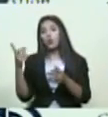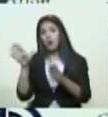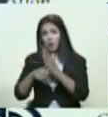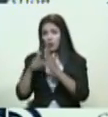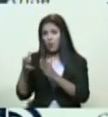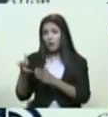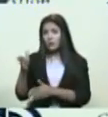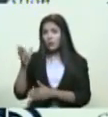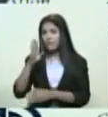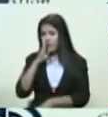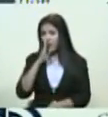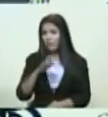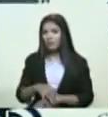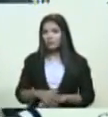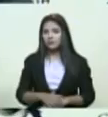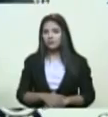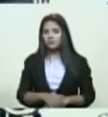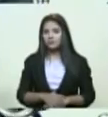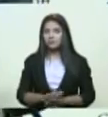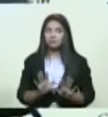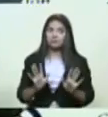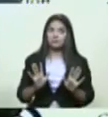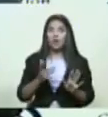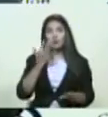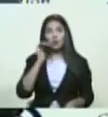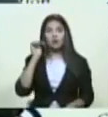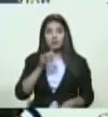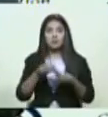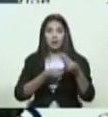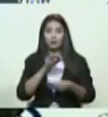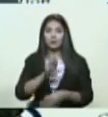atracando el banco. Eso fue lo que aquí se hizo.